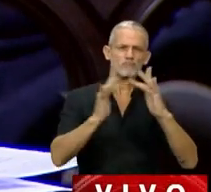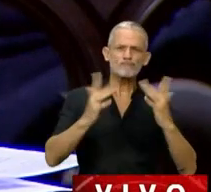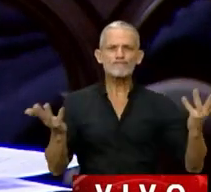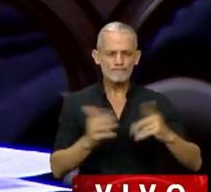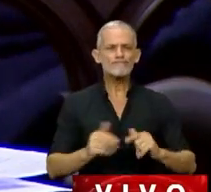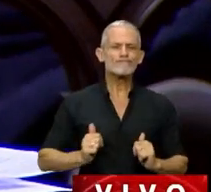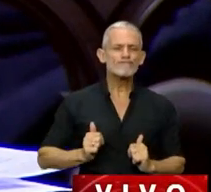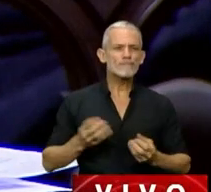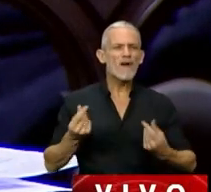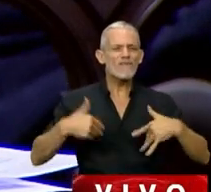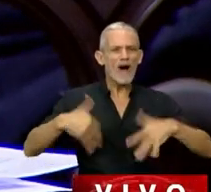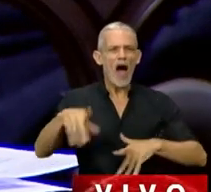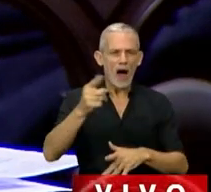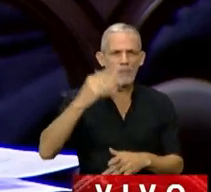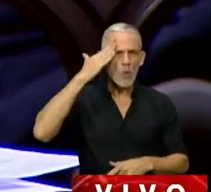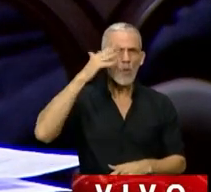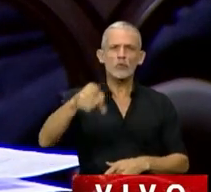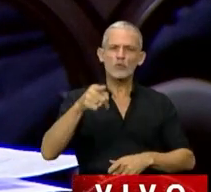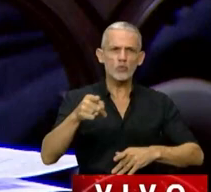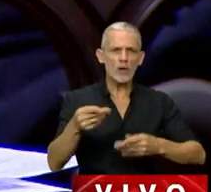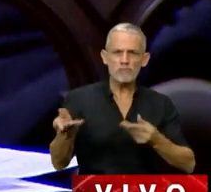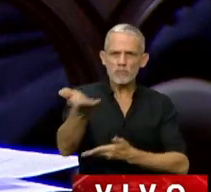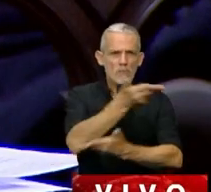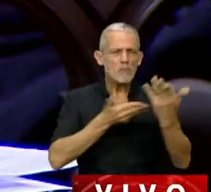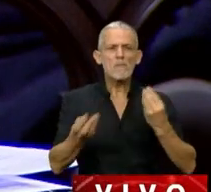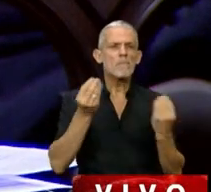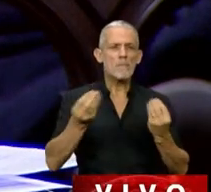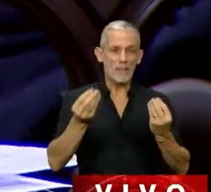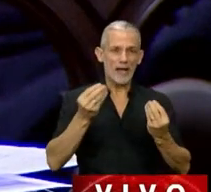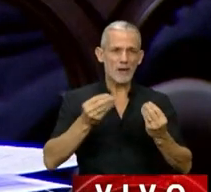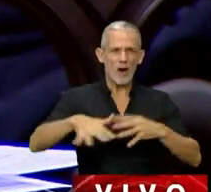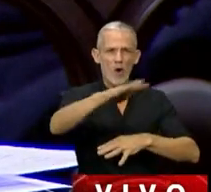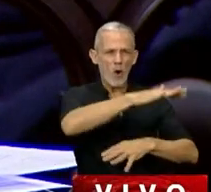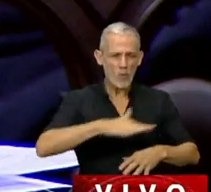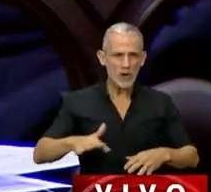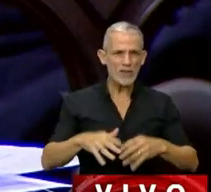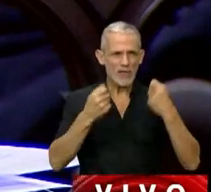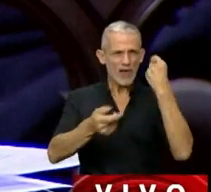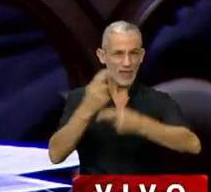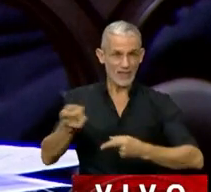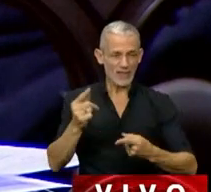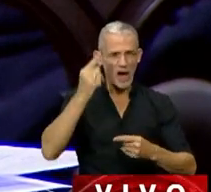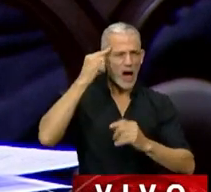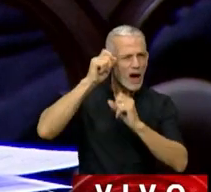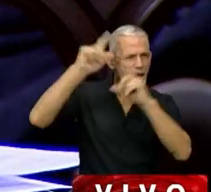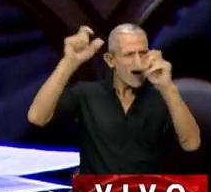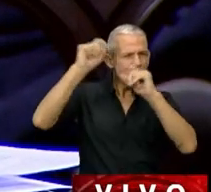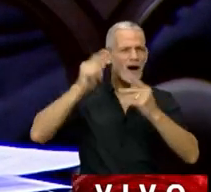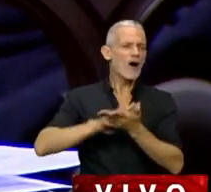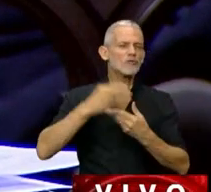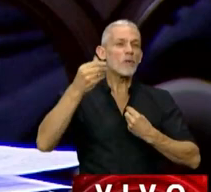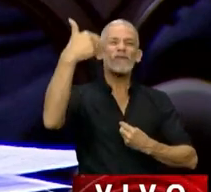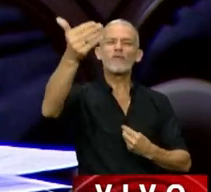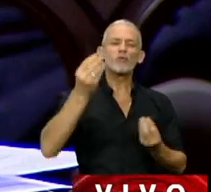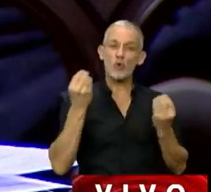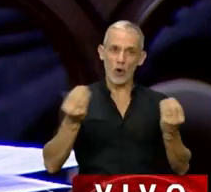puso en valor el poder de la cultura en la reparación de nuestras comunidades y la reimaginación de nuestro